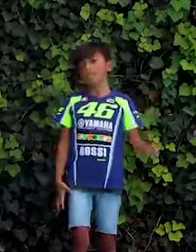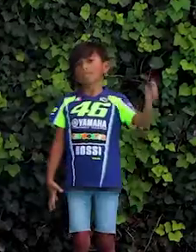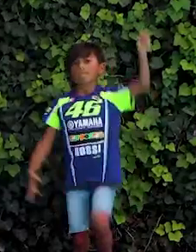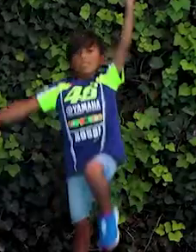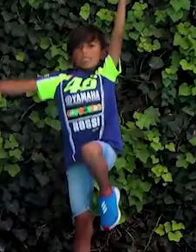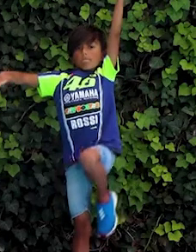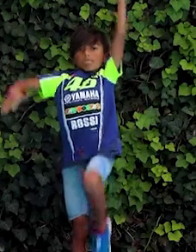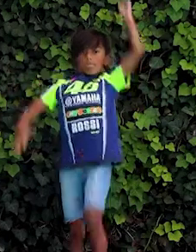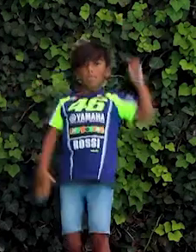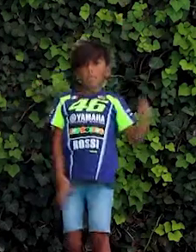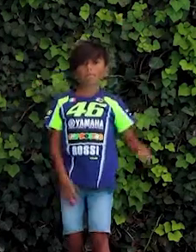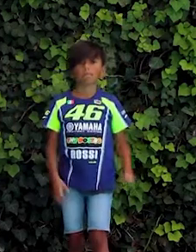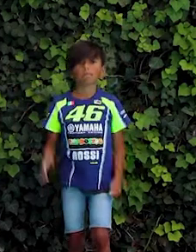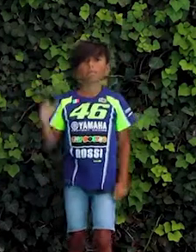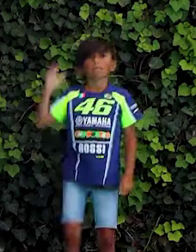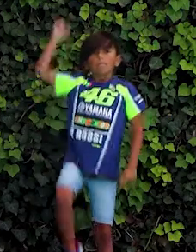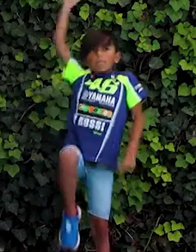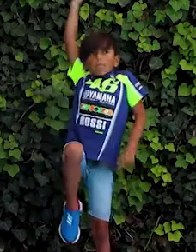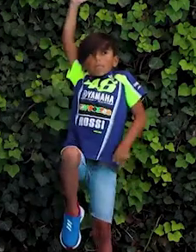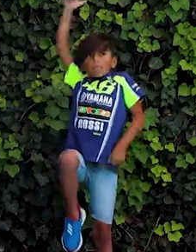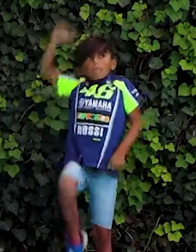bien.